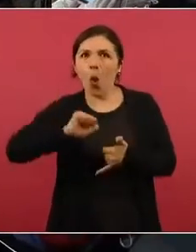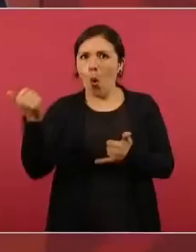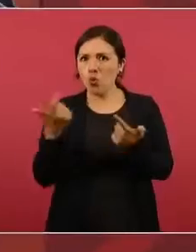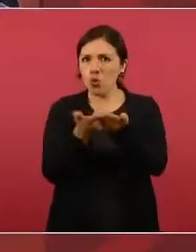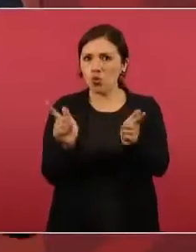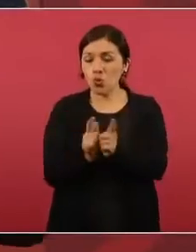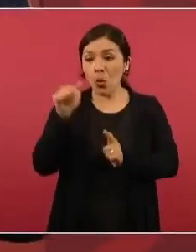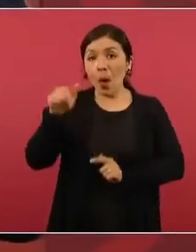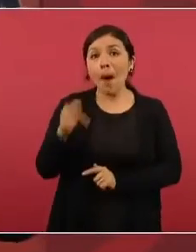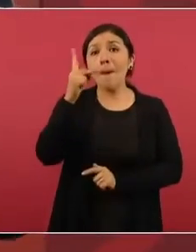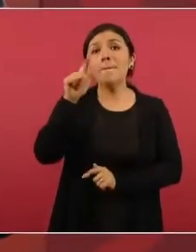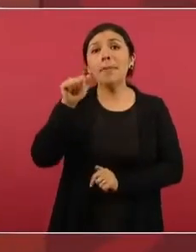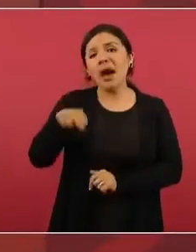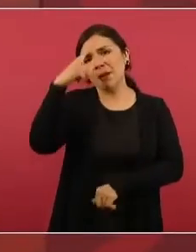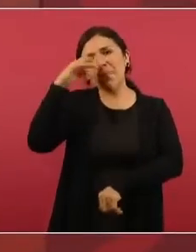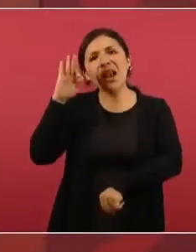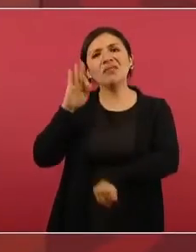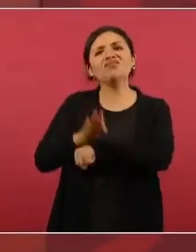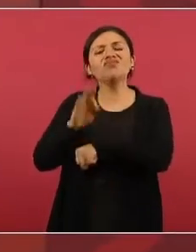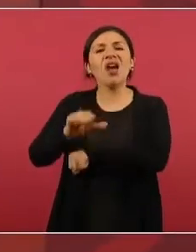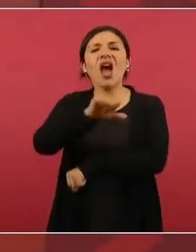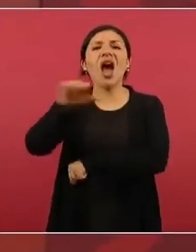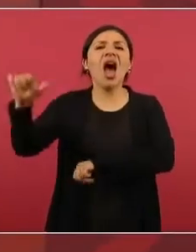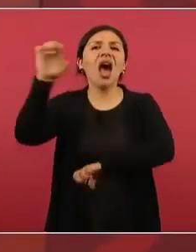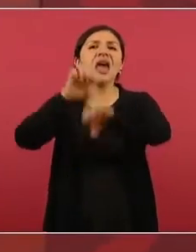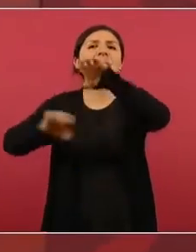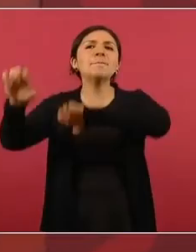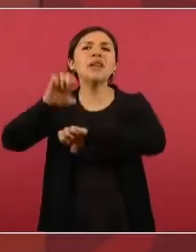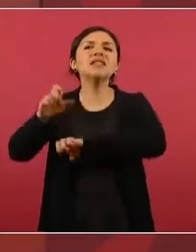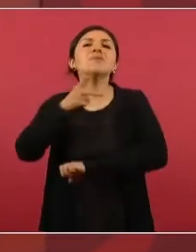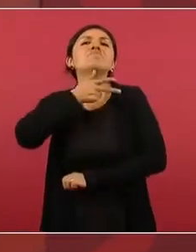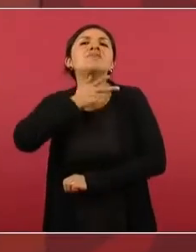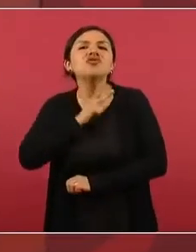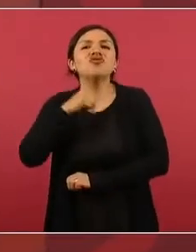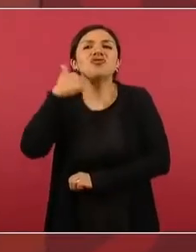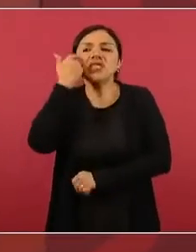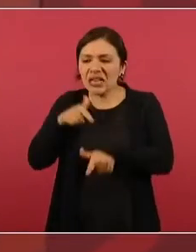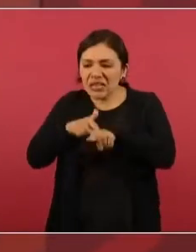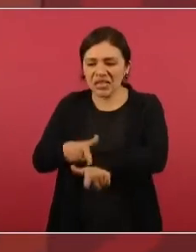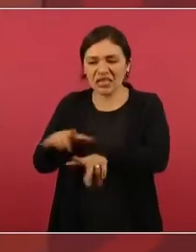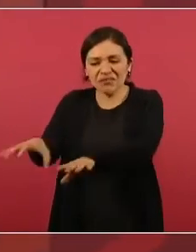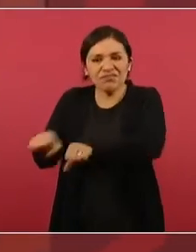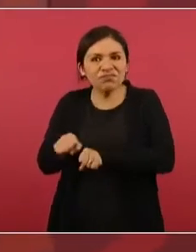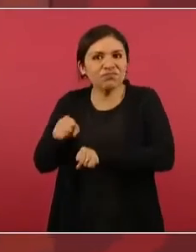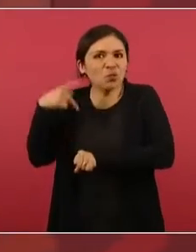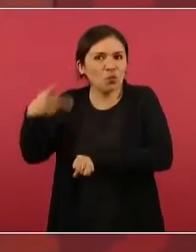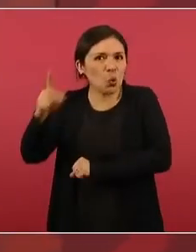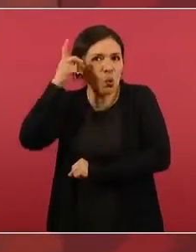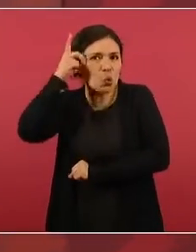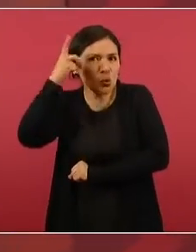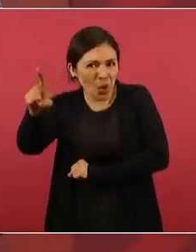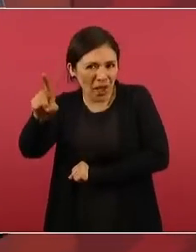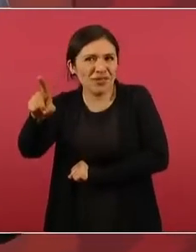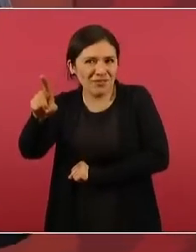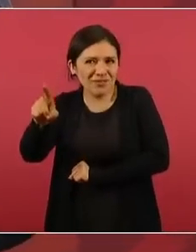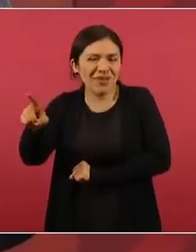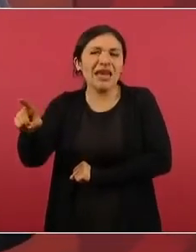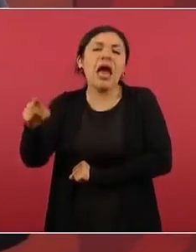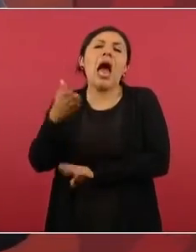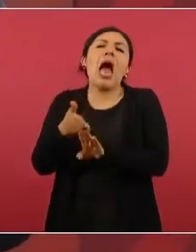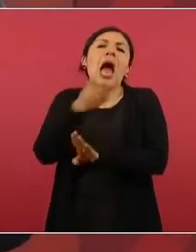defensor de las empresas extranjeras petroleras, que habían